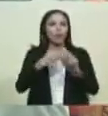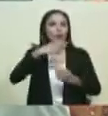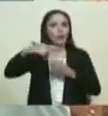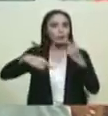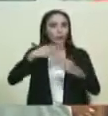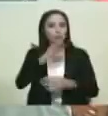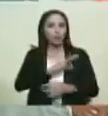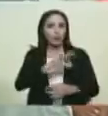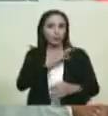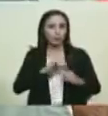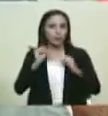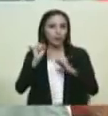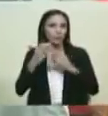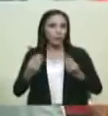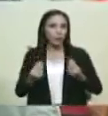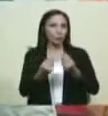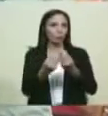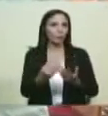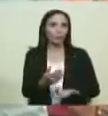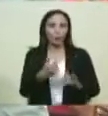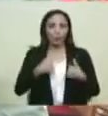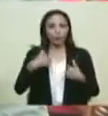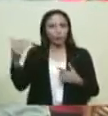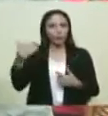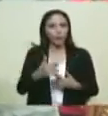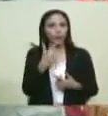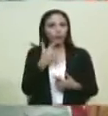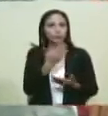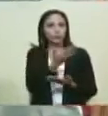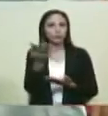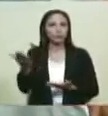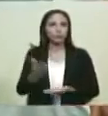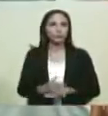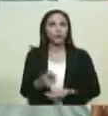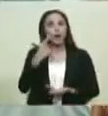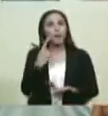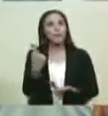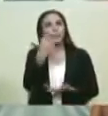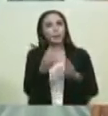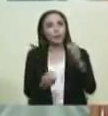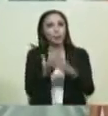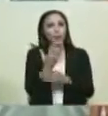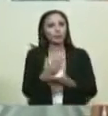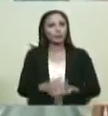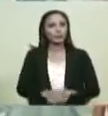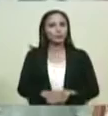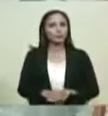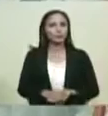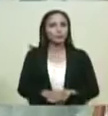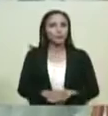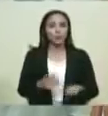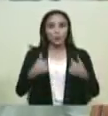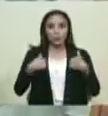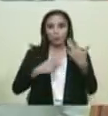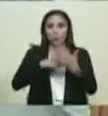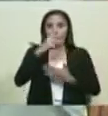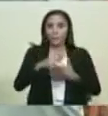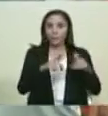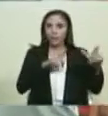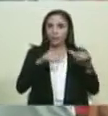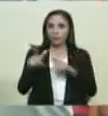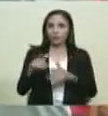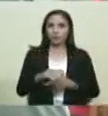socialismo es que yo vengo a decirle igual que acá el 1º de mayo tengo un plan